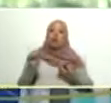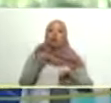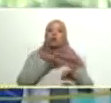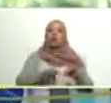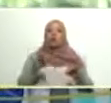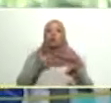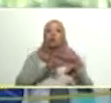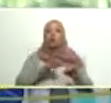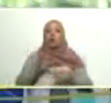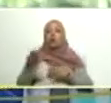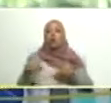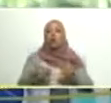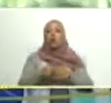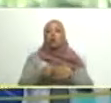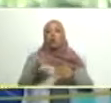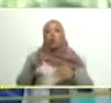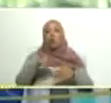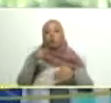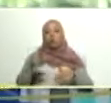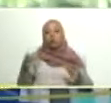sociales, todos los colectivos.